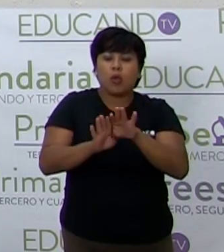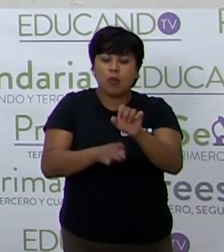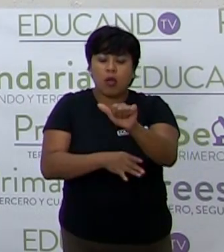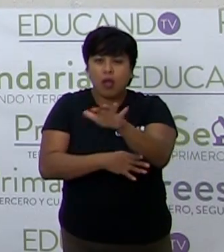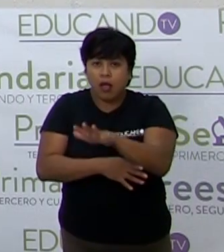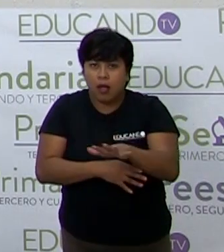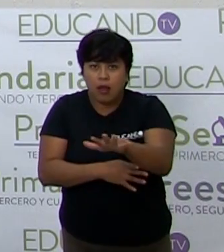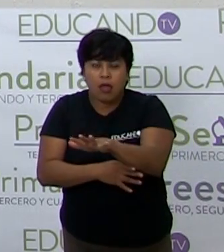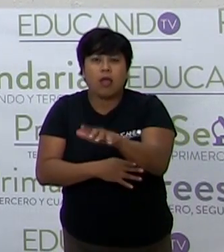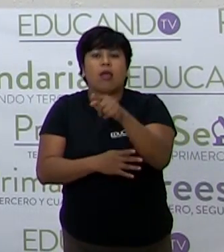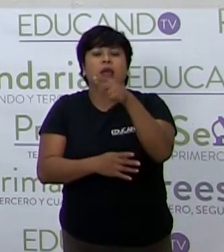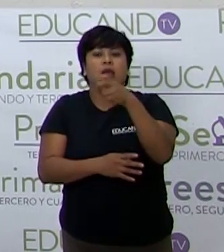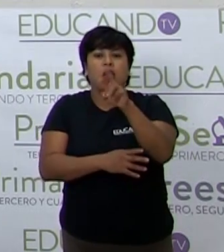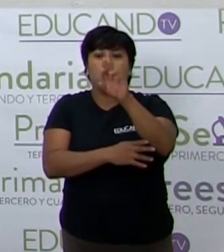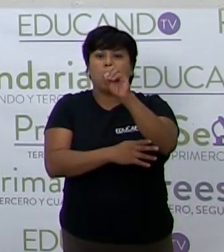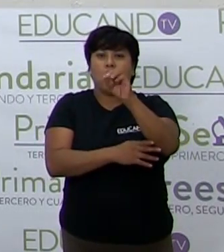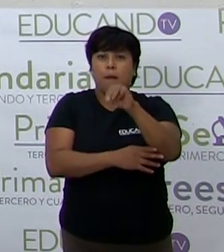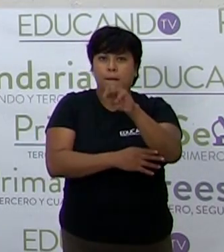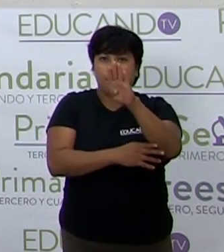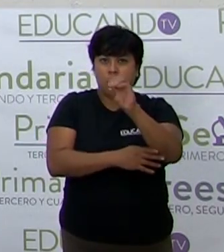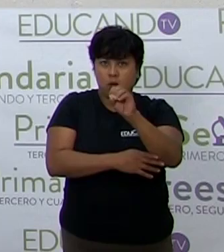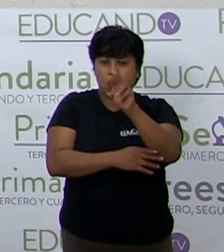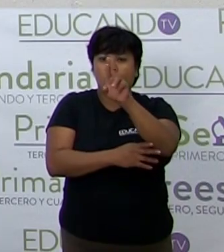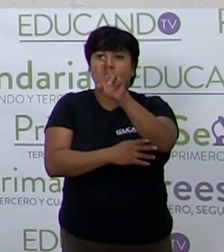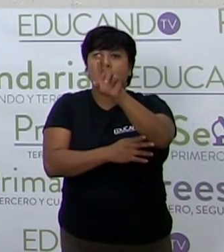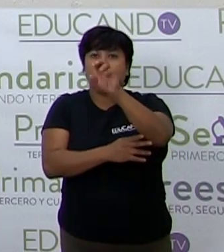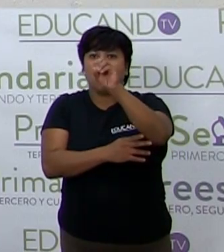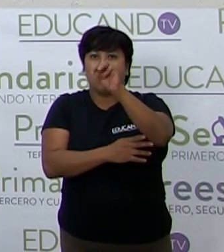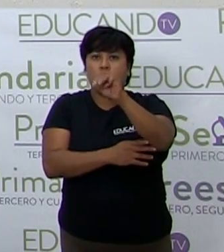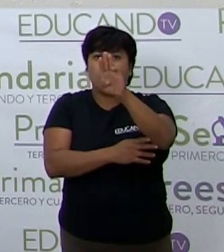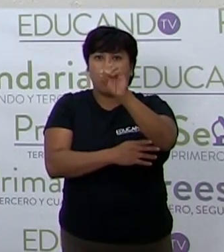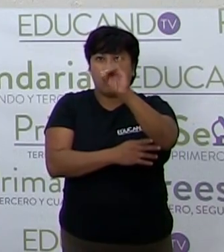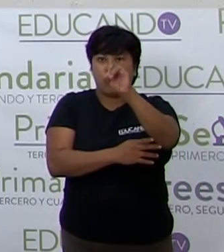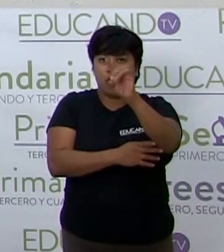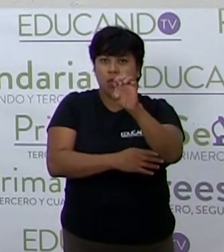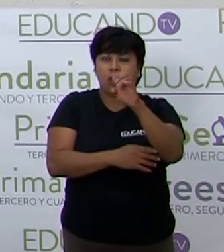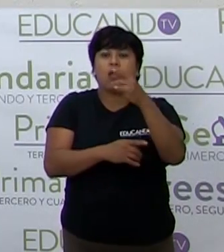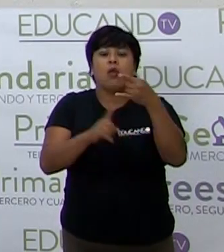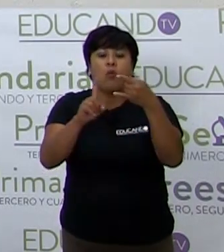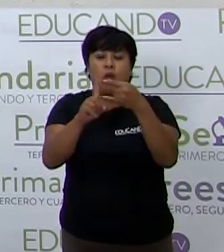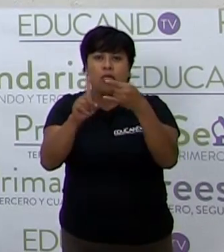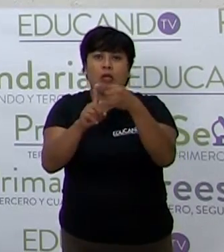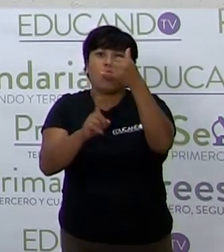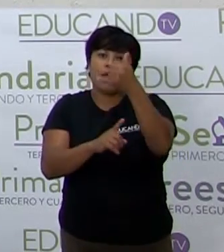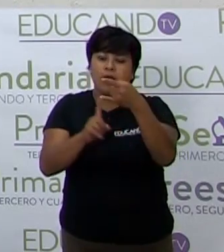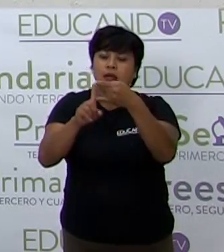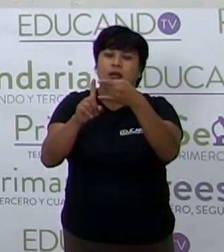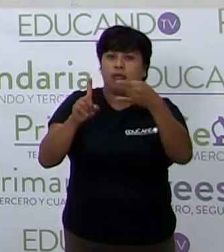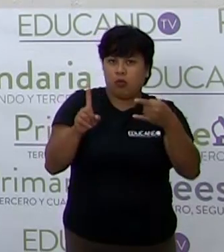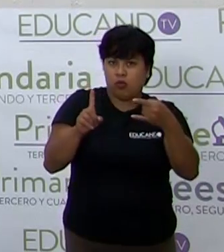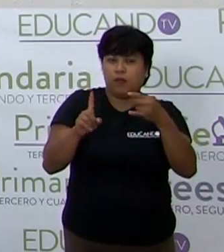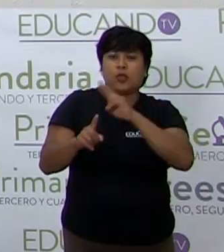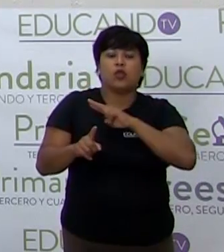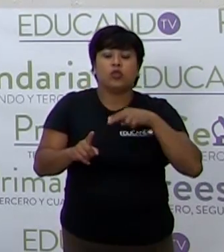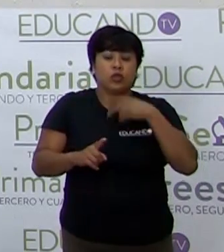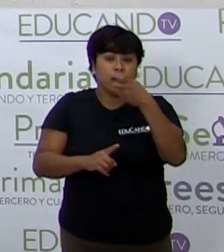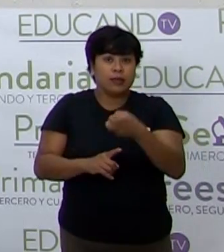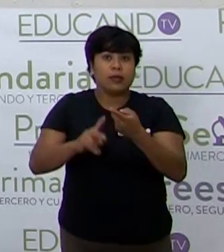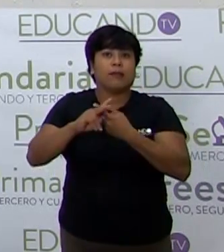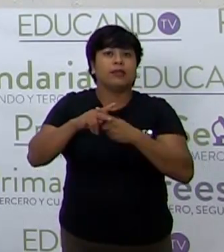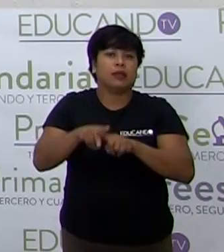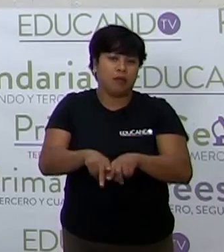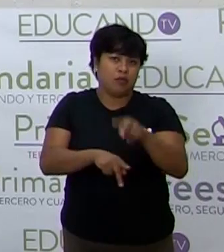rombo, que es este, del romboide, del cuadrado y del rectángulo. Y que el día de ayer ya empezamos con estas dos